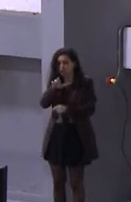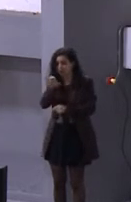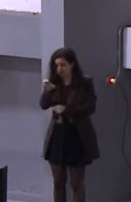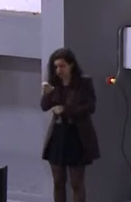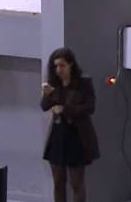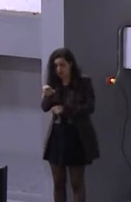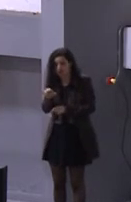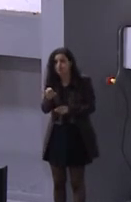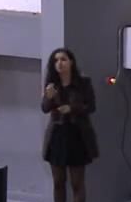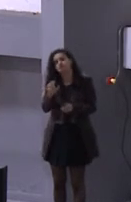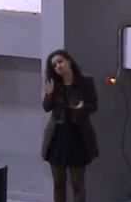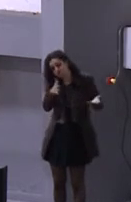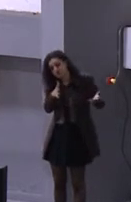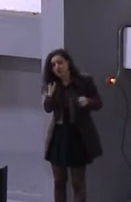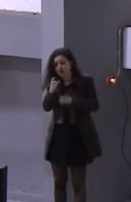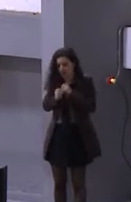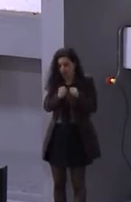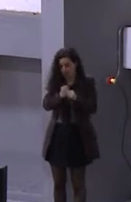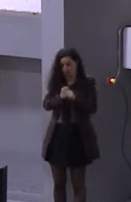tendremos en el